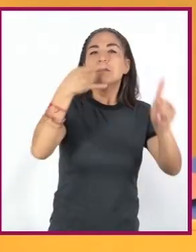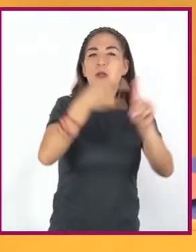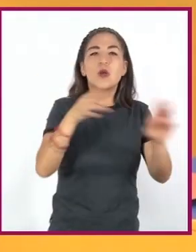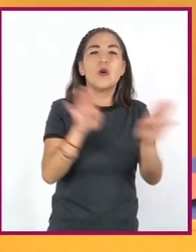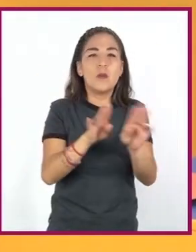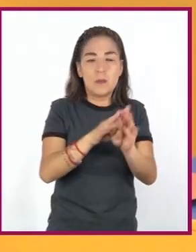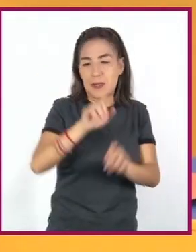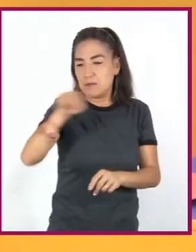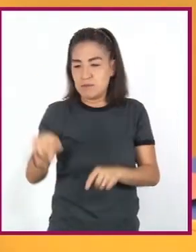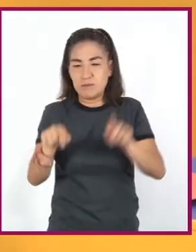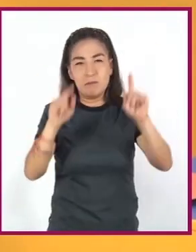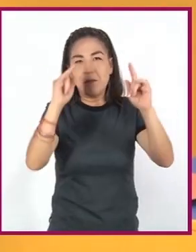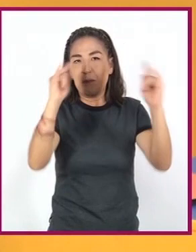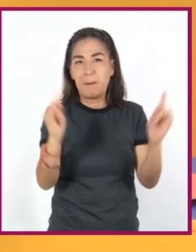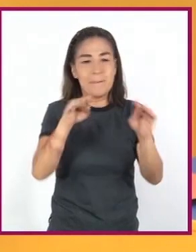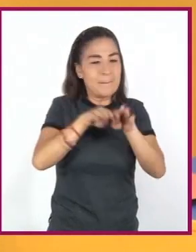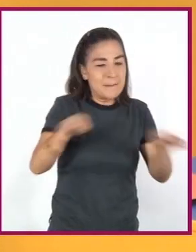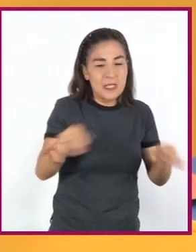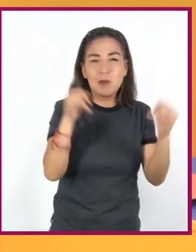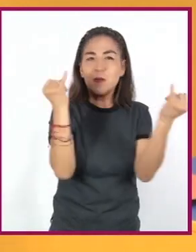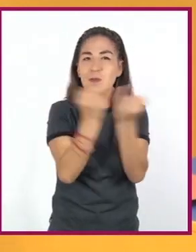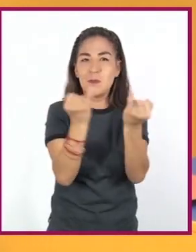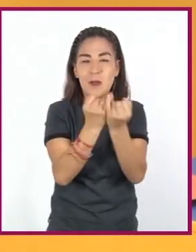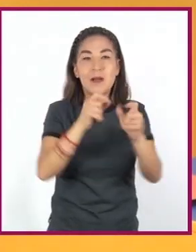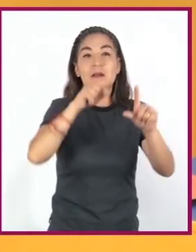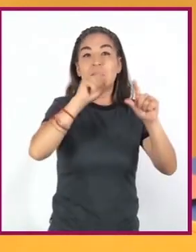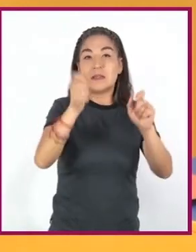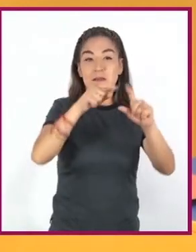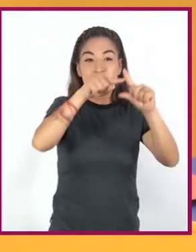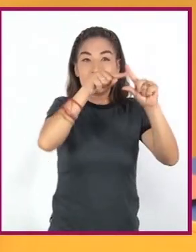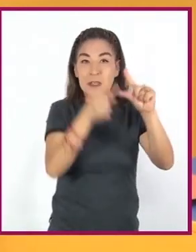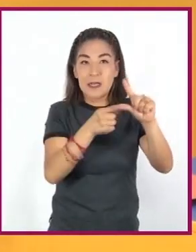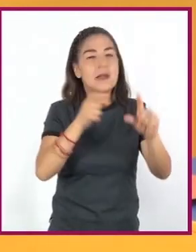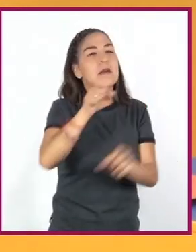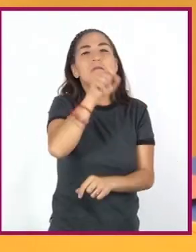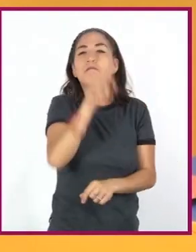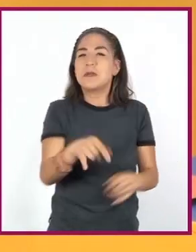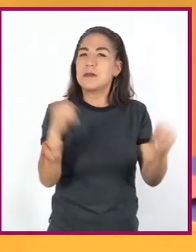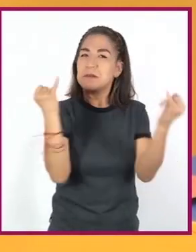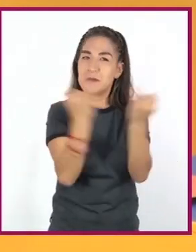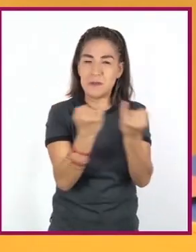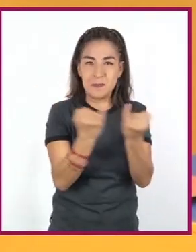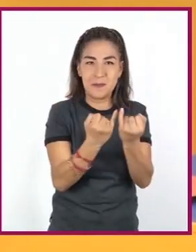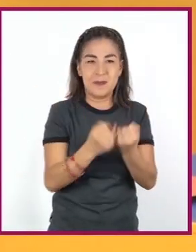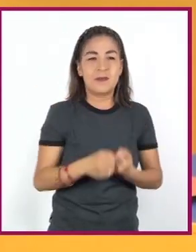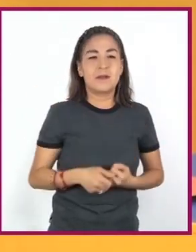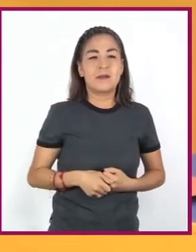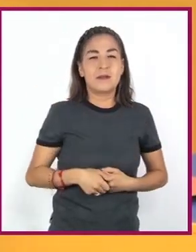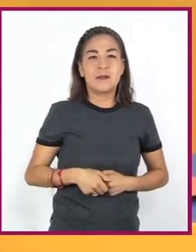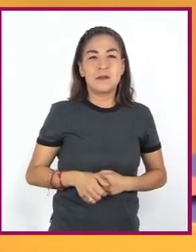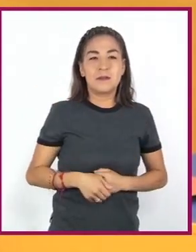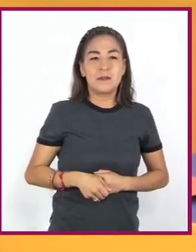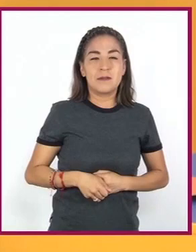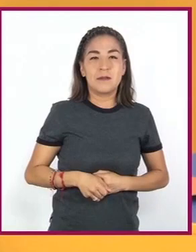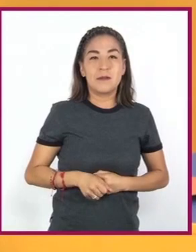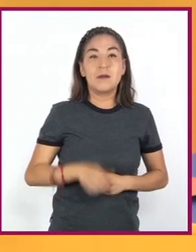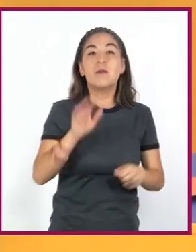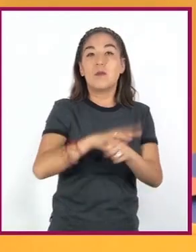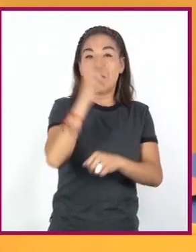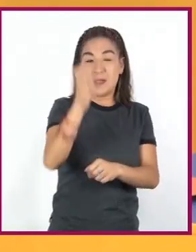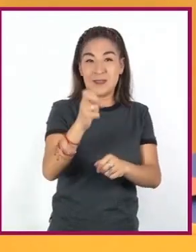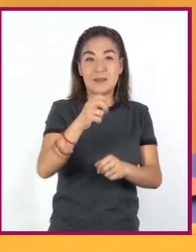lados son de igual longitud y cuyos ángulos interiores son iguales. Por ello, al cuadrado se le